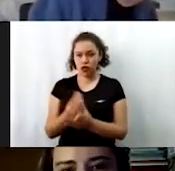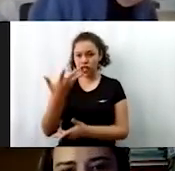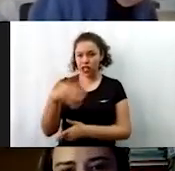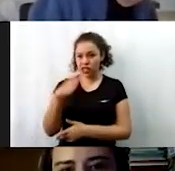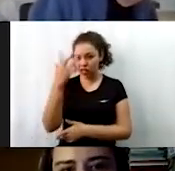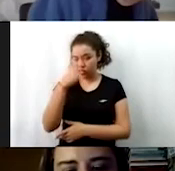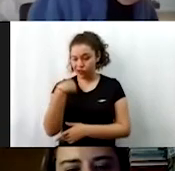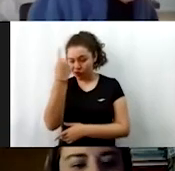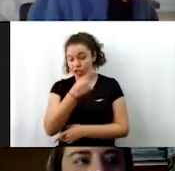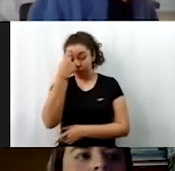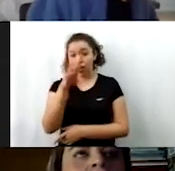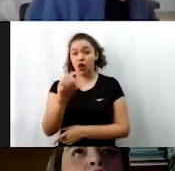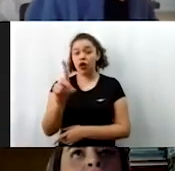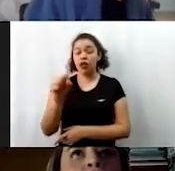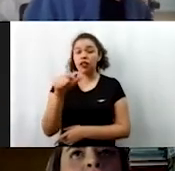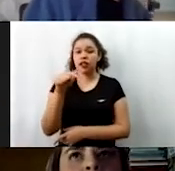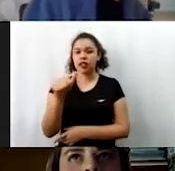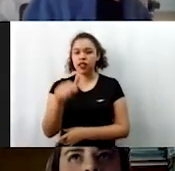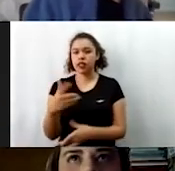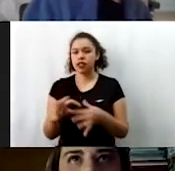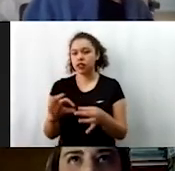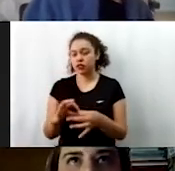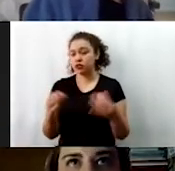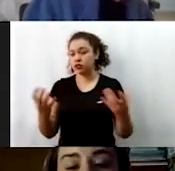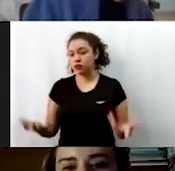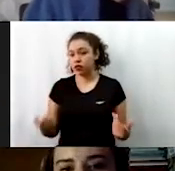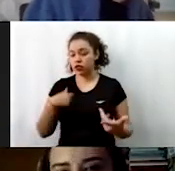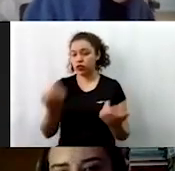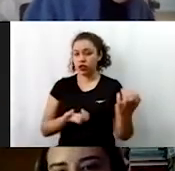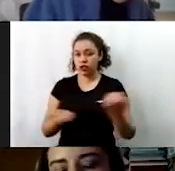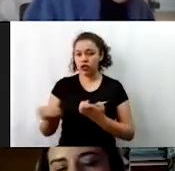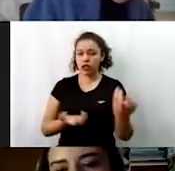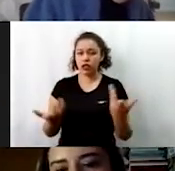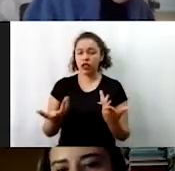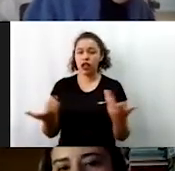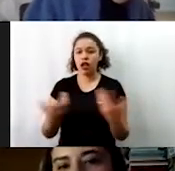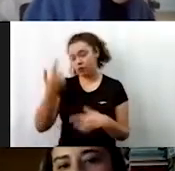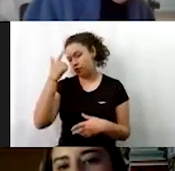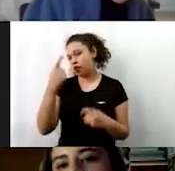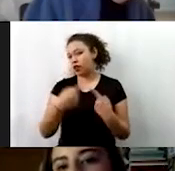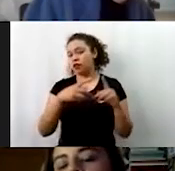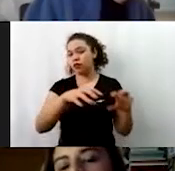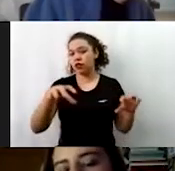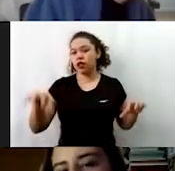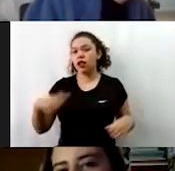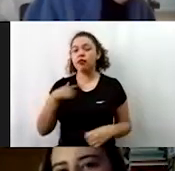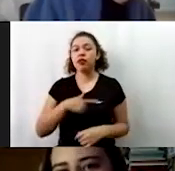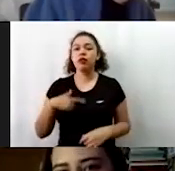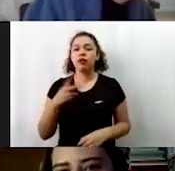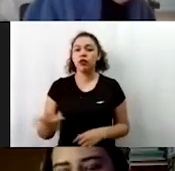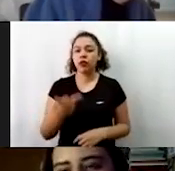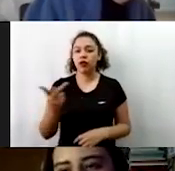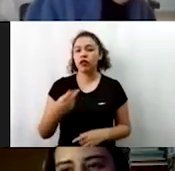del ODS 17. Cuando he hecho este ejercicio con distintos sectores, me gusta preguntarles qué son las alianzas